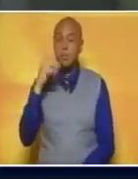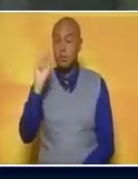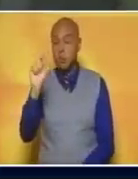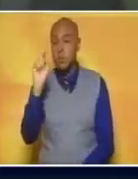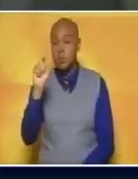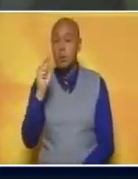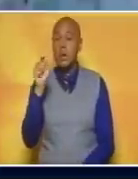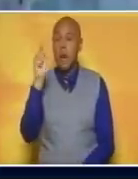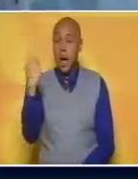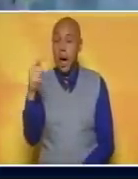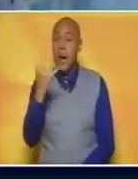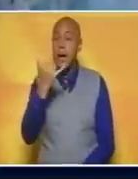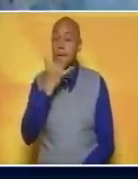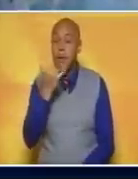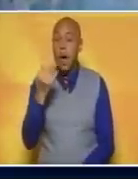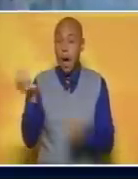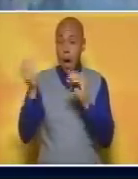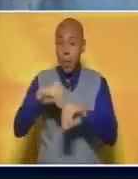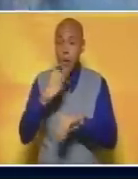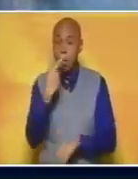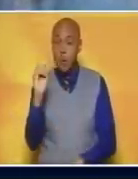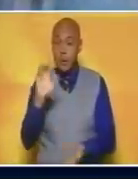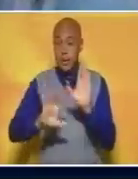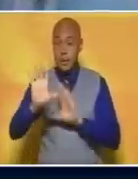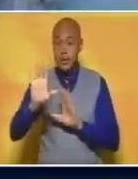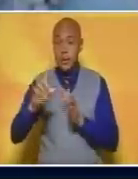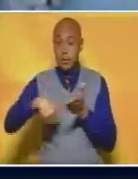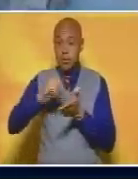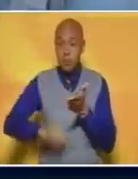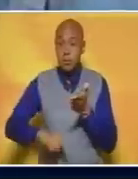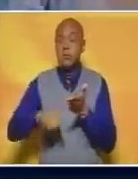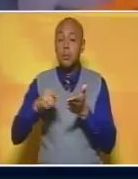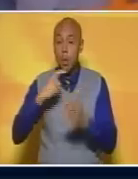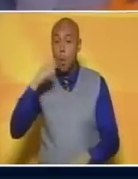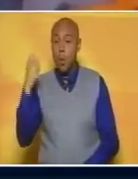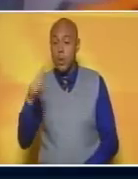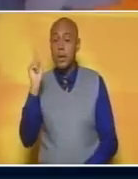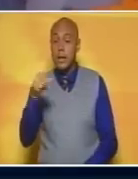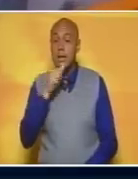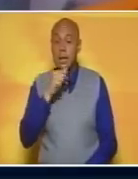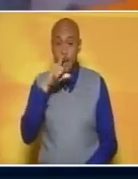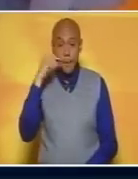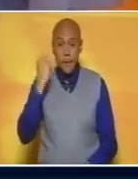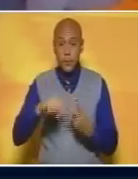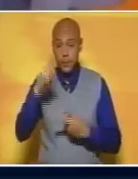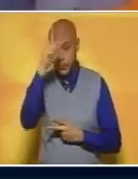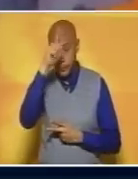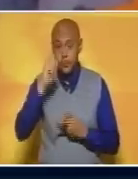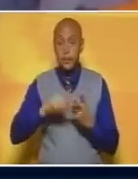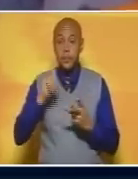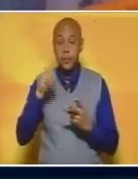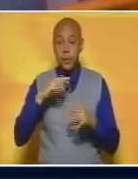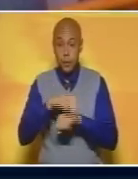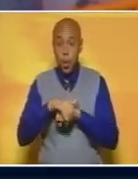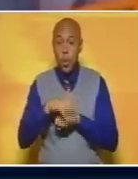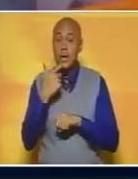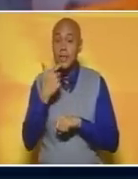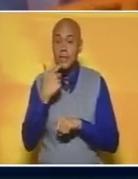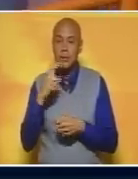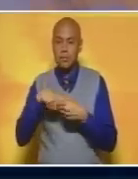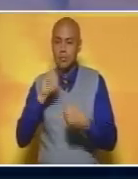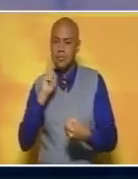acuerdo nuclear de 2015, será en su detrimento después de que París, Berlín y Londres recurrieran al mecanismo de arreglo